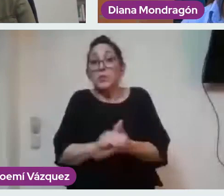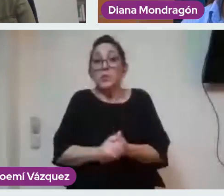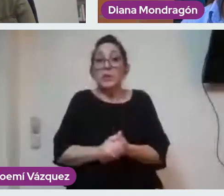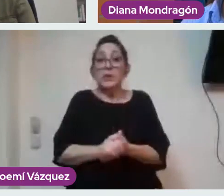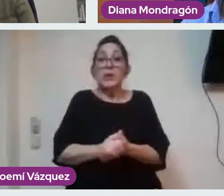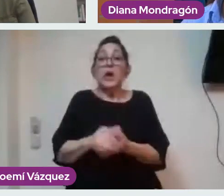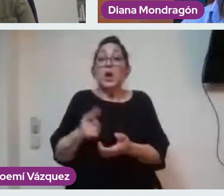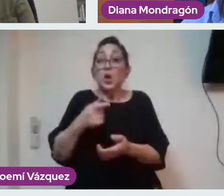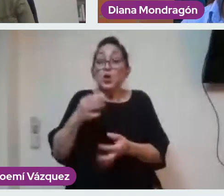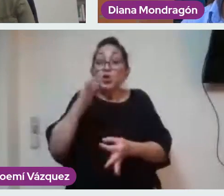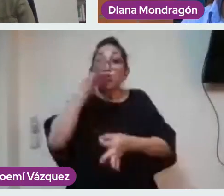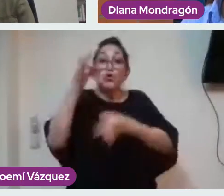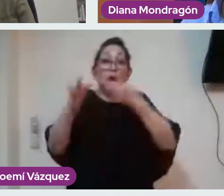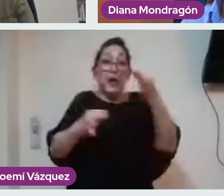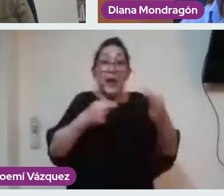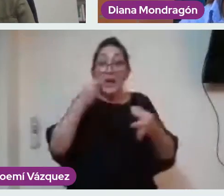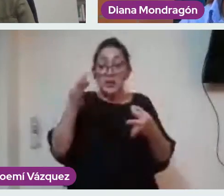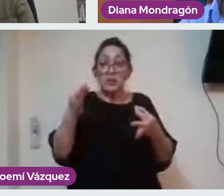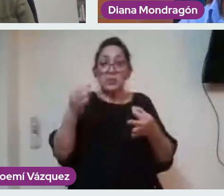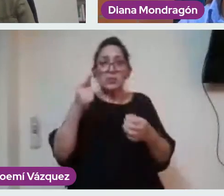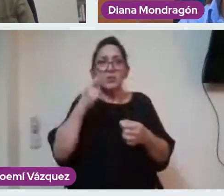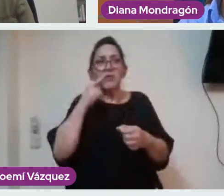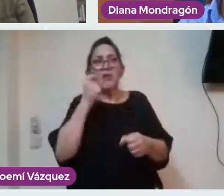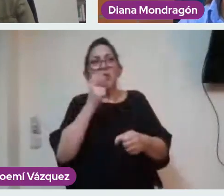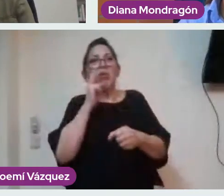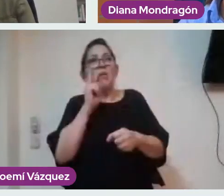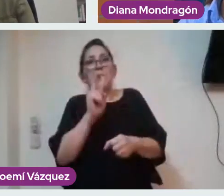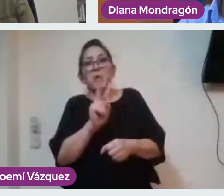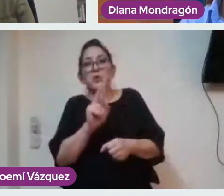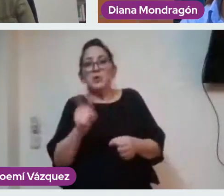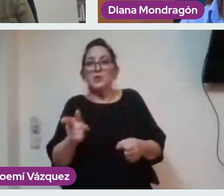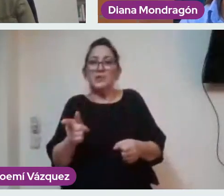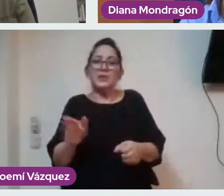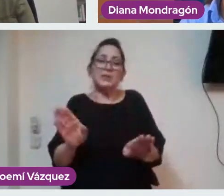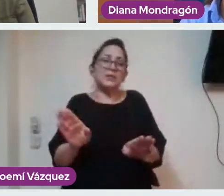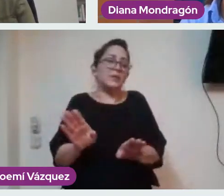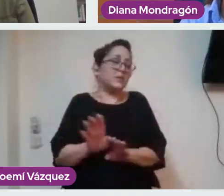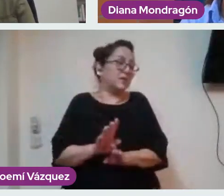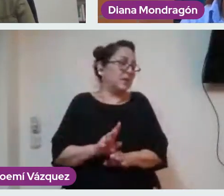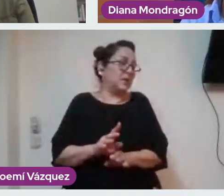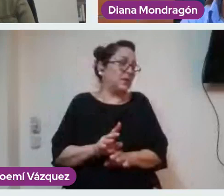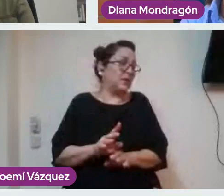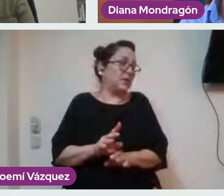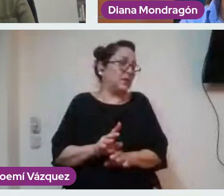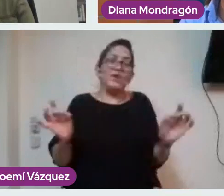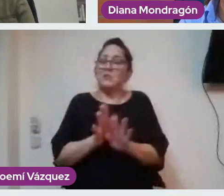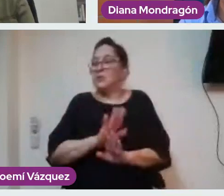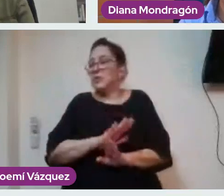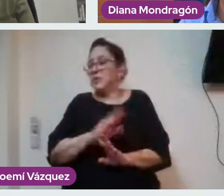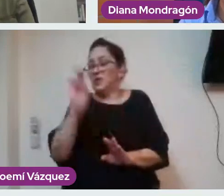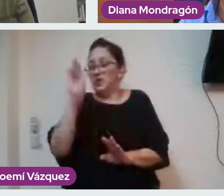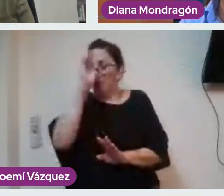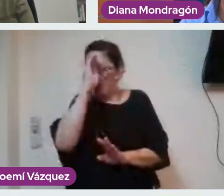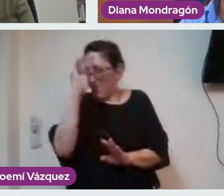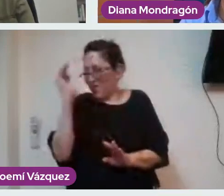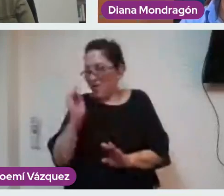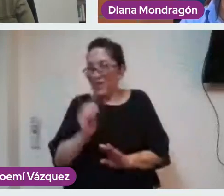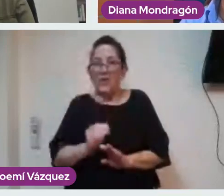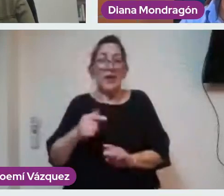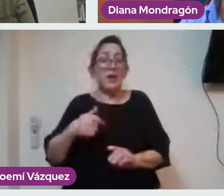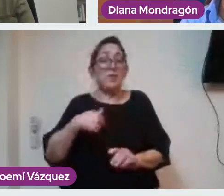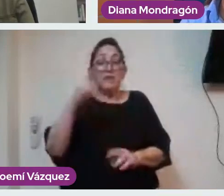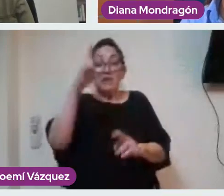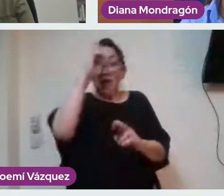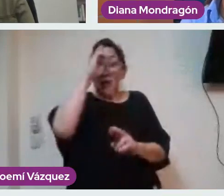hay cosas terribles que han pasado, ¿no?, en donde la verdad es que no hay un respeto, no hay